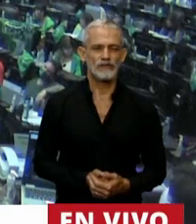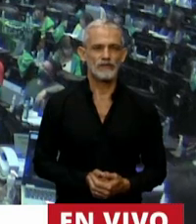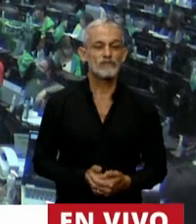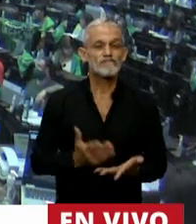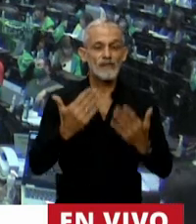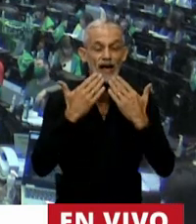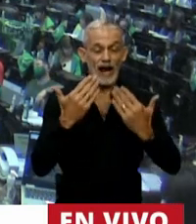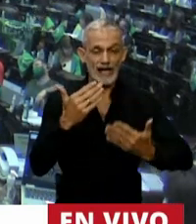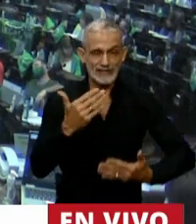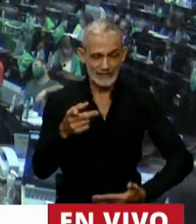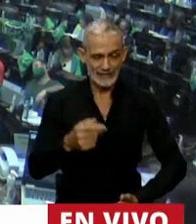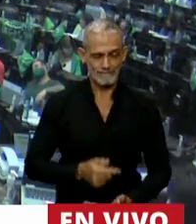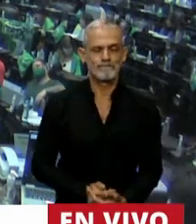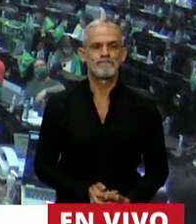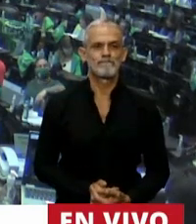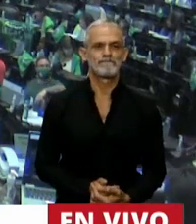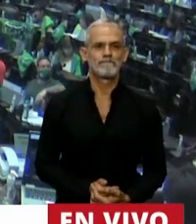Gracias, señor presidente.